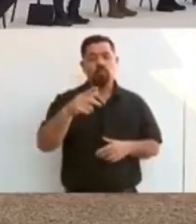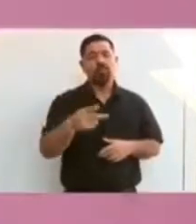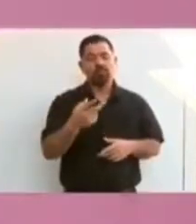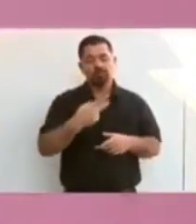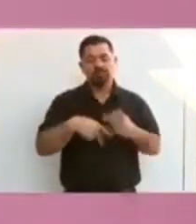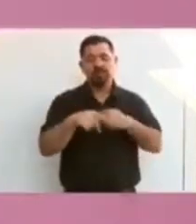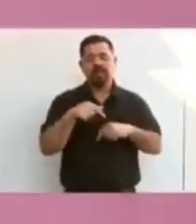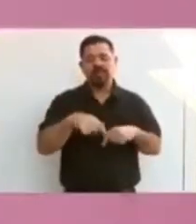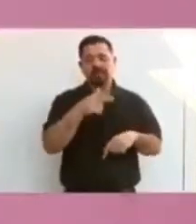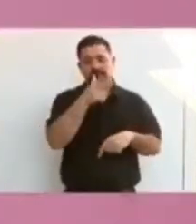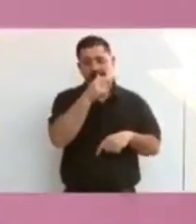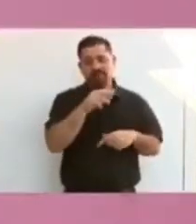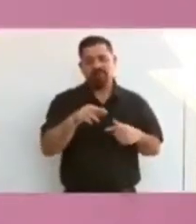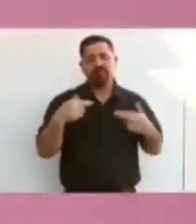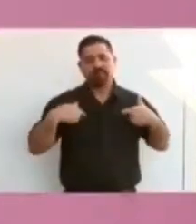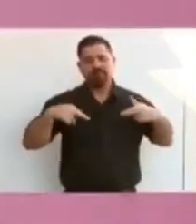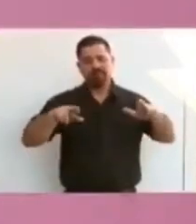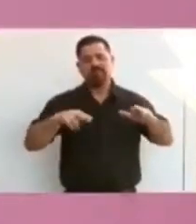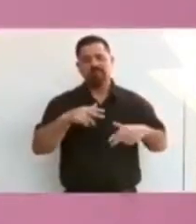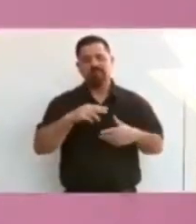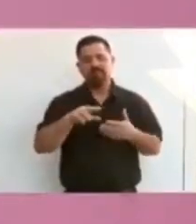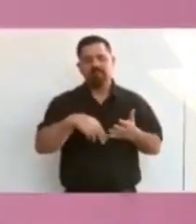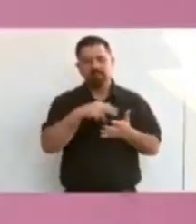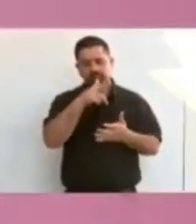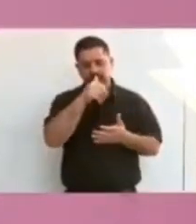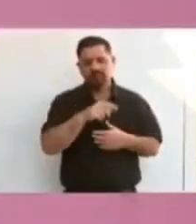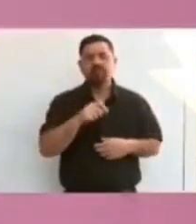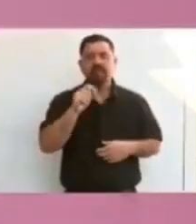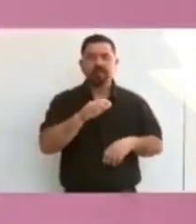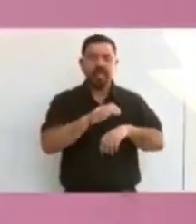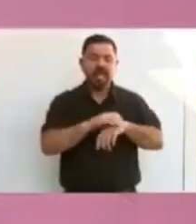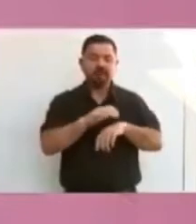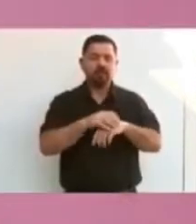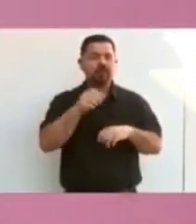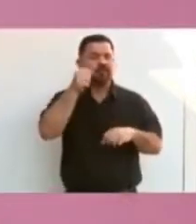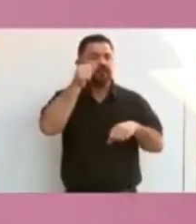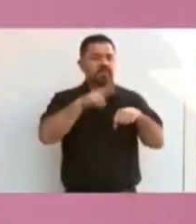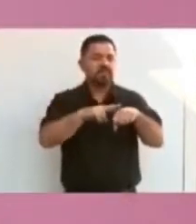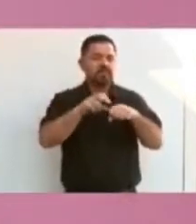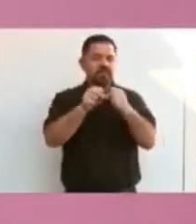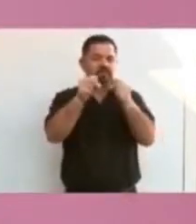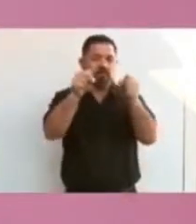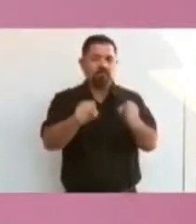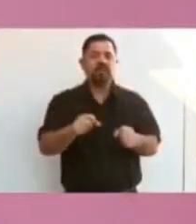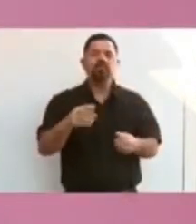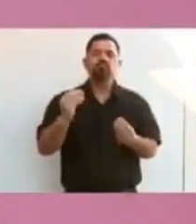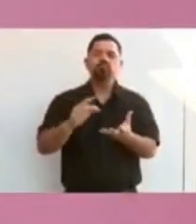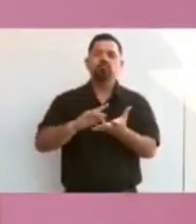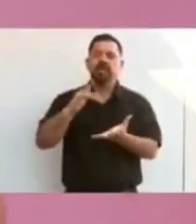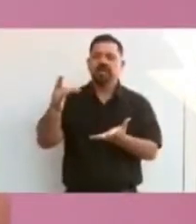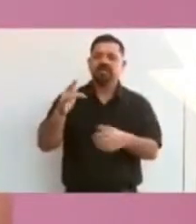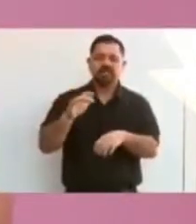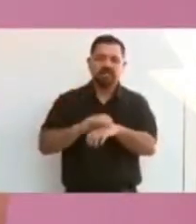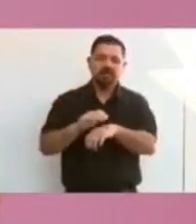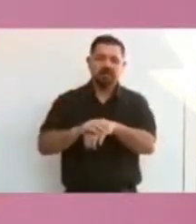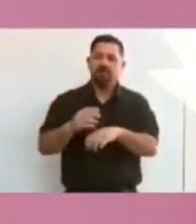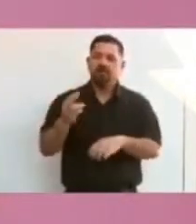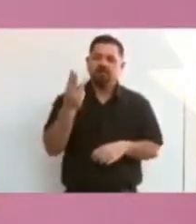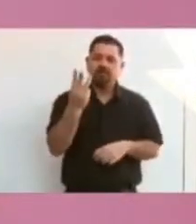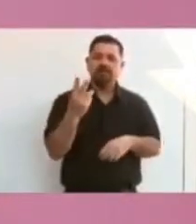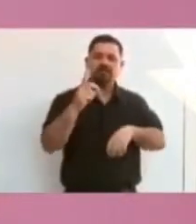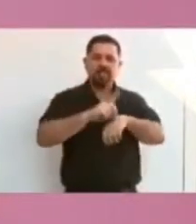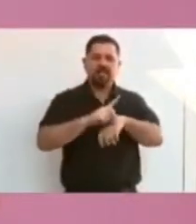amigo, compañero, secretario de Seguridad, muchas gracias, que tenemos tres días de gira, ¿no?,